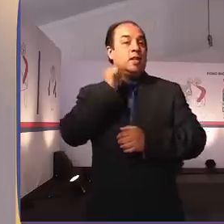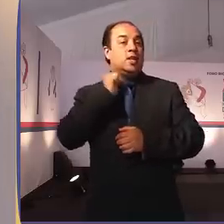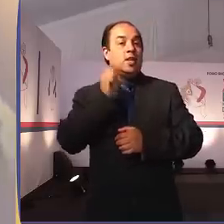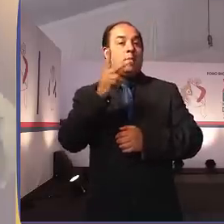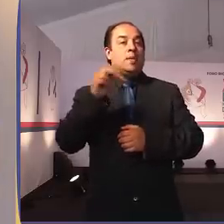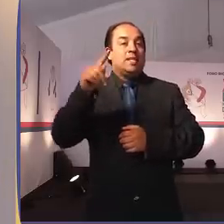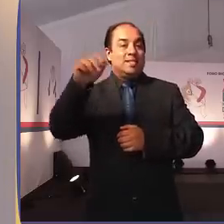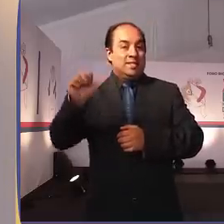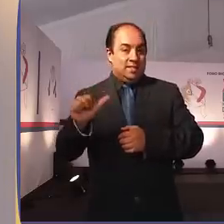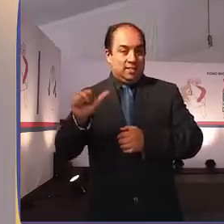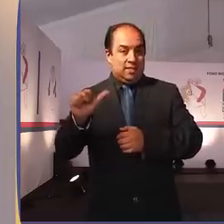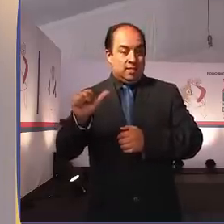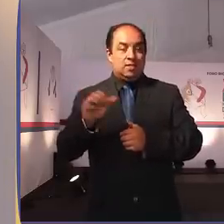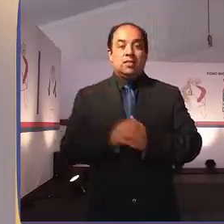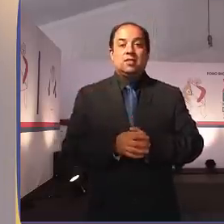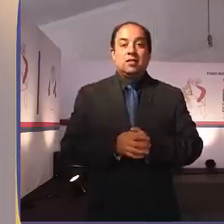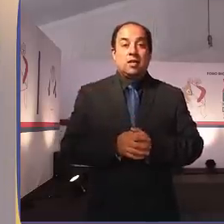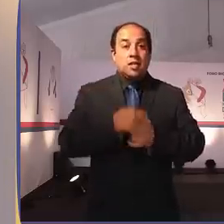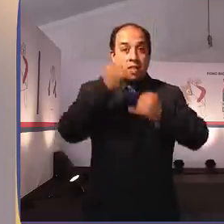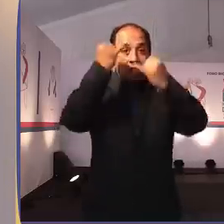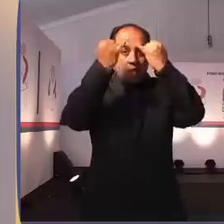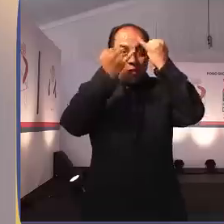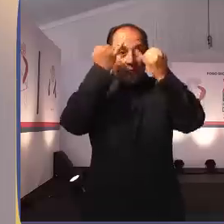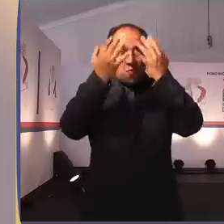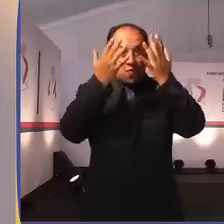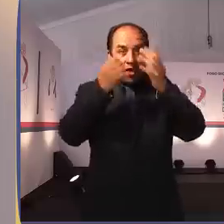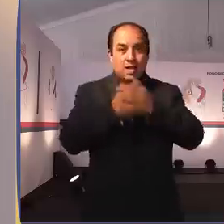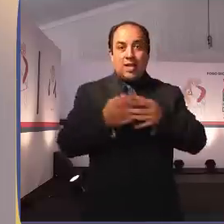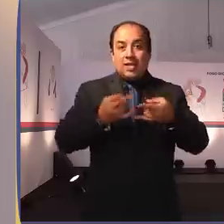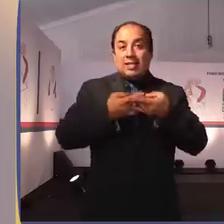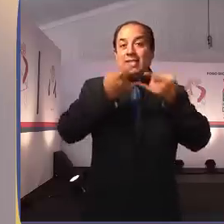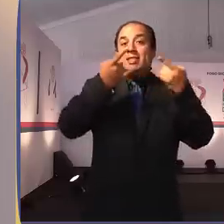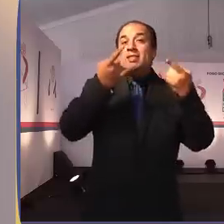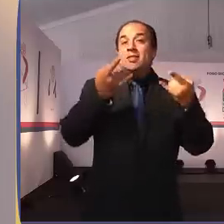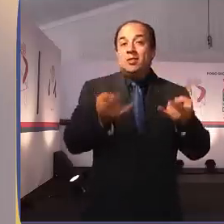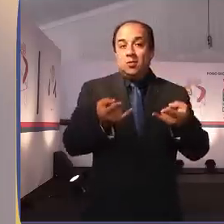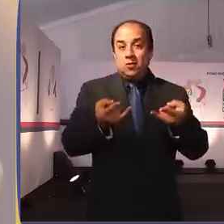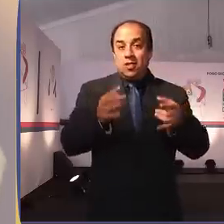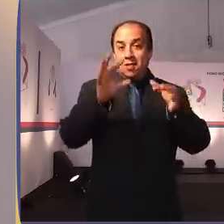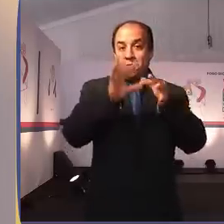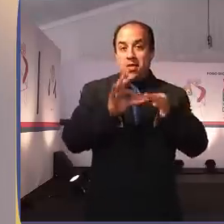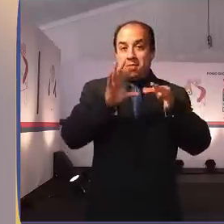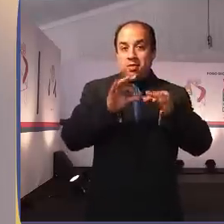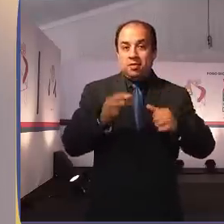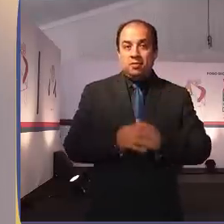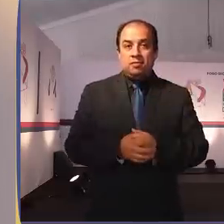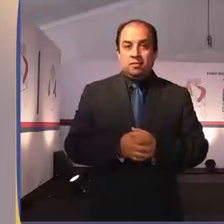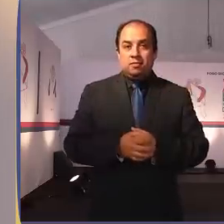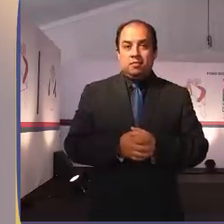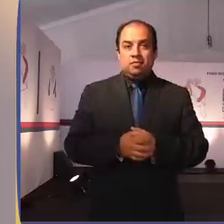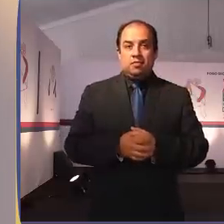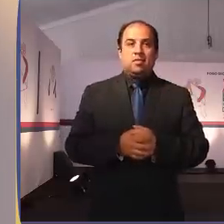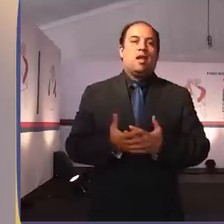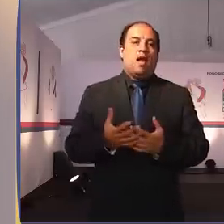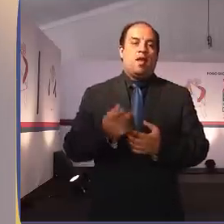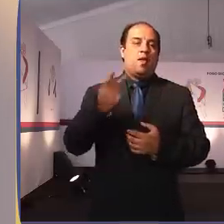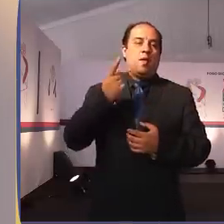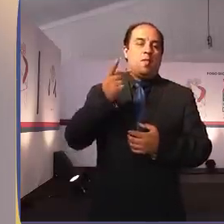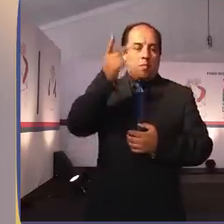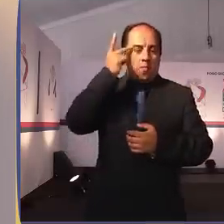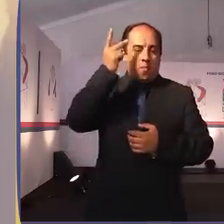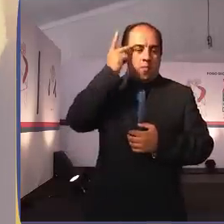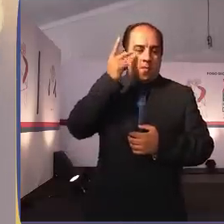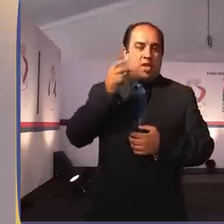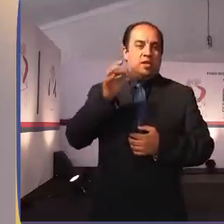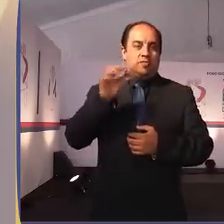panista? ¿Se lo imaginan? La versión que le va a dar después de que el rey. No, pues el Principito fumaba mota y no, y